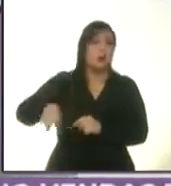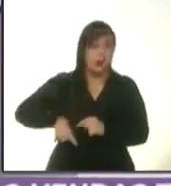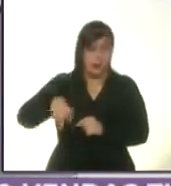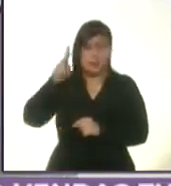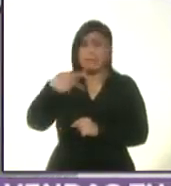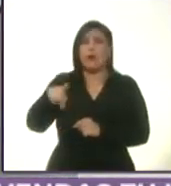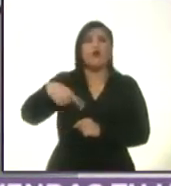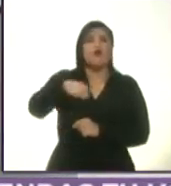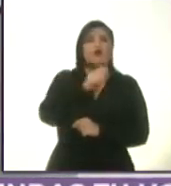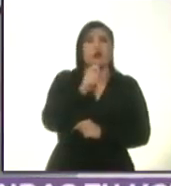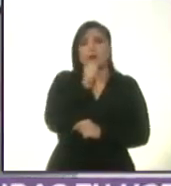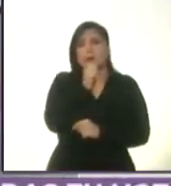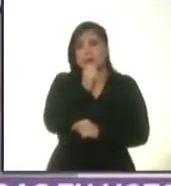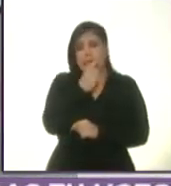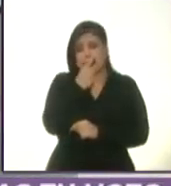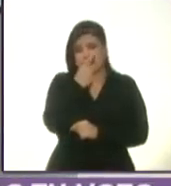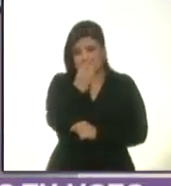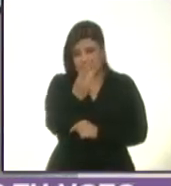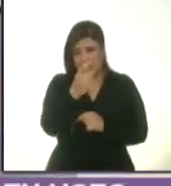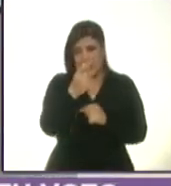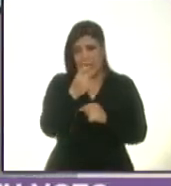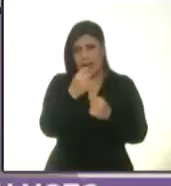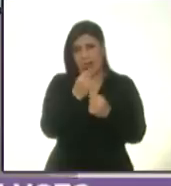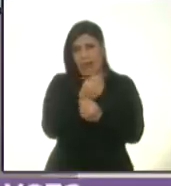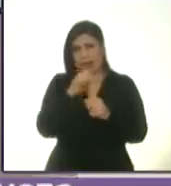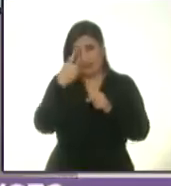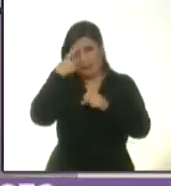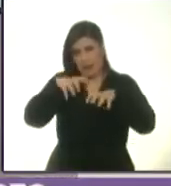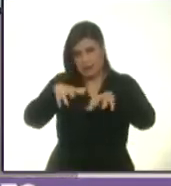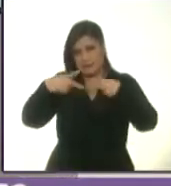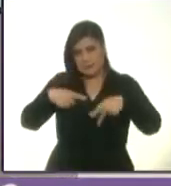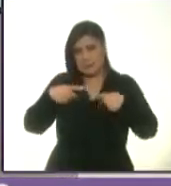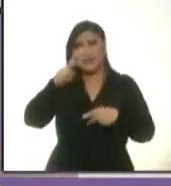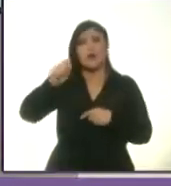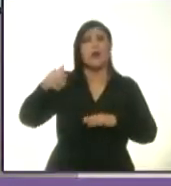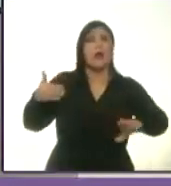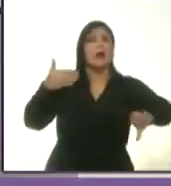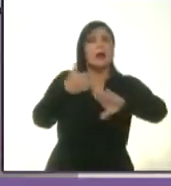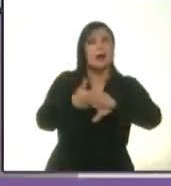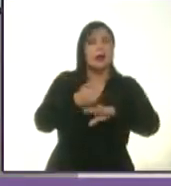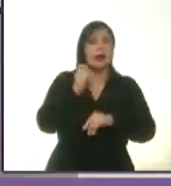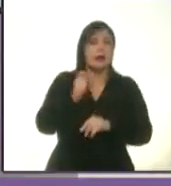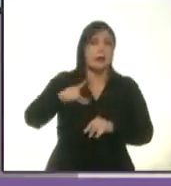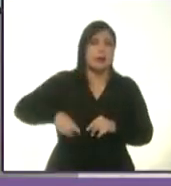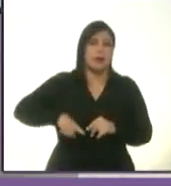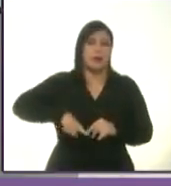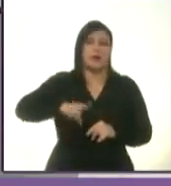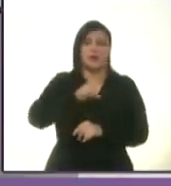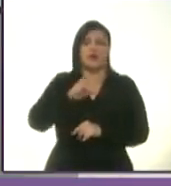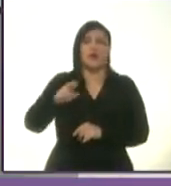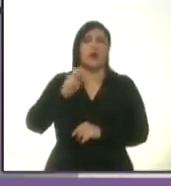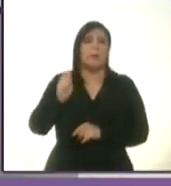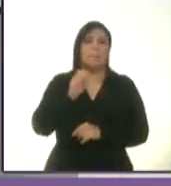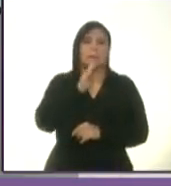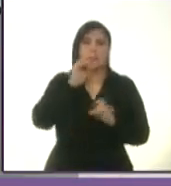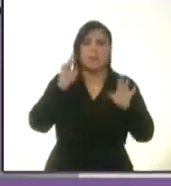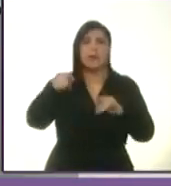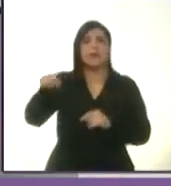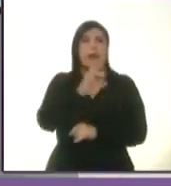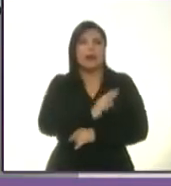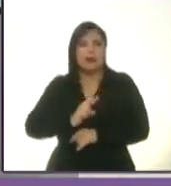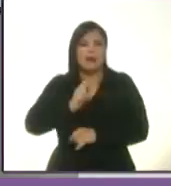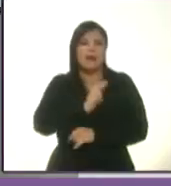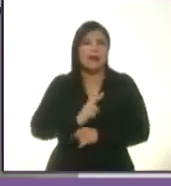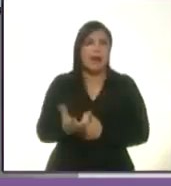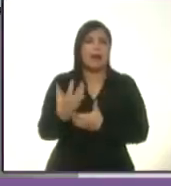no le dice claudia a la gente es que lo que ustedes tienen contra el gobierno del doctor mancera es coraje y venganza